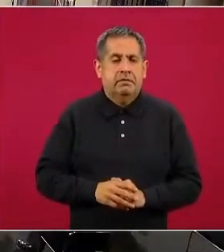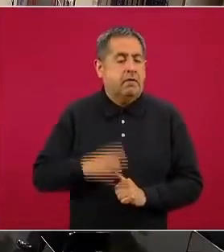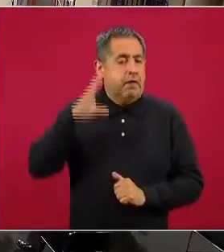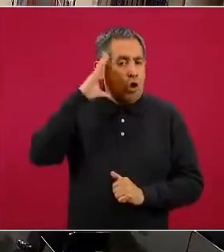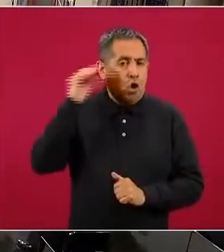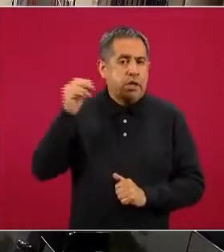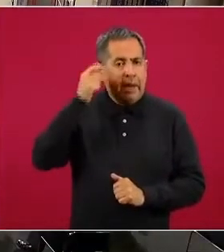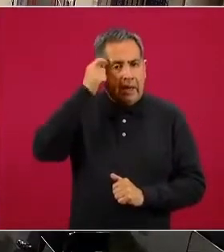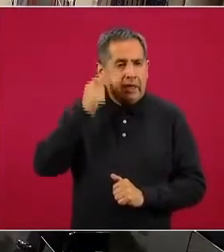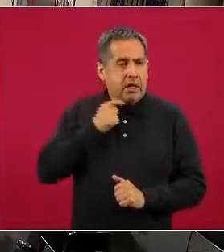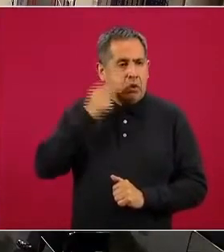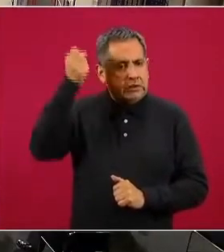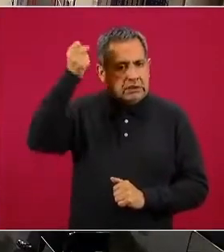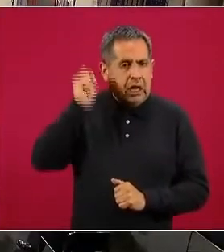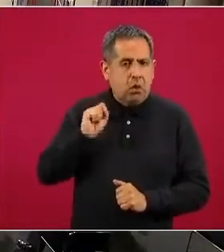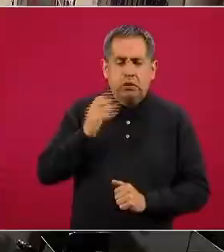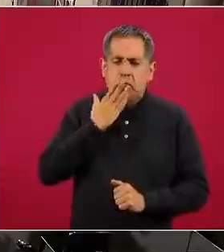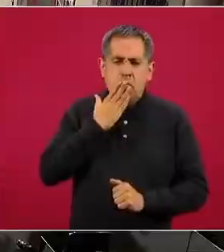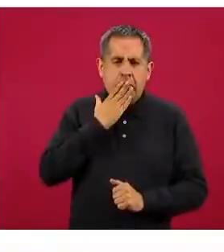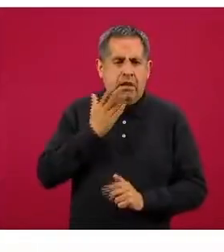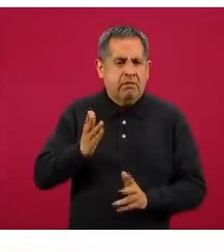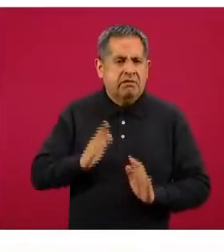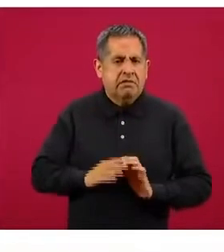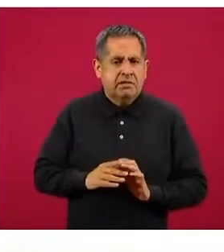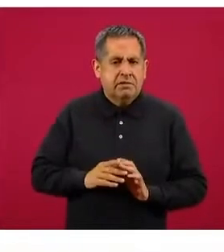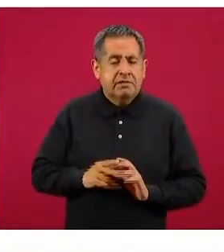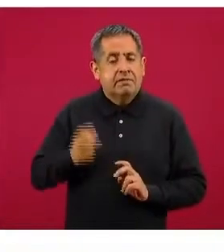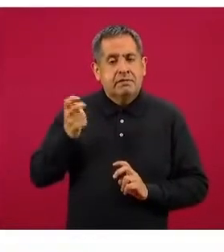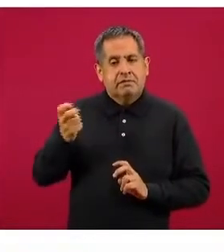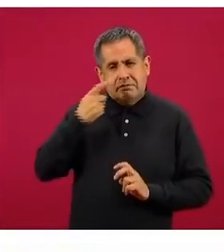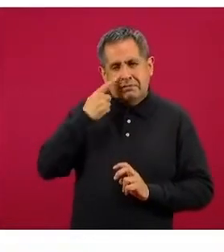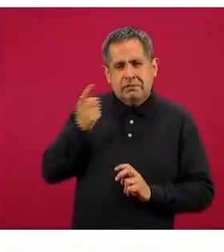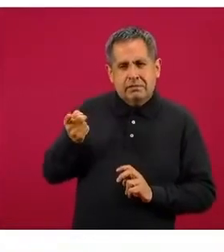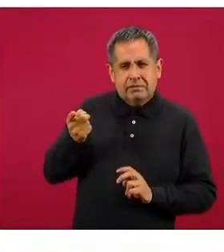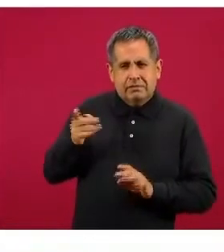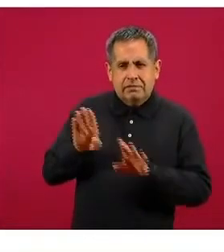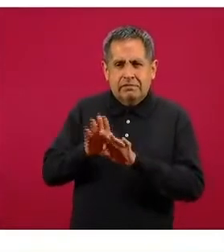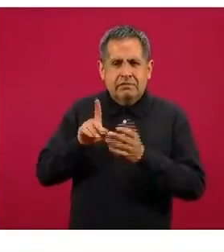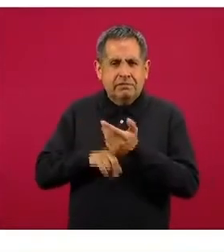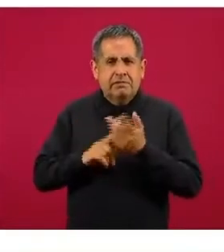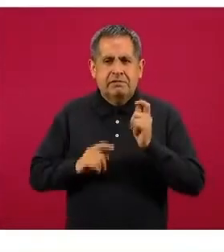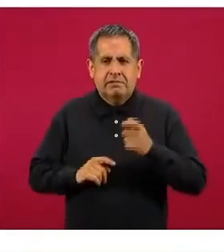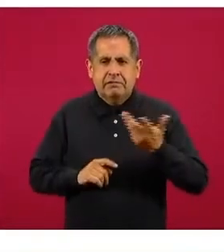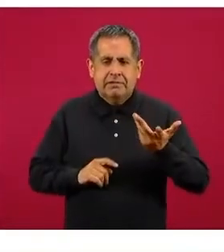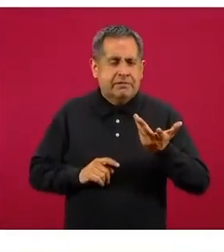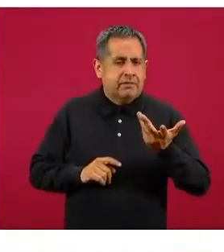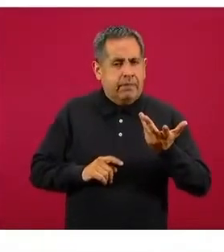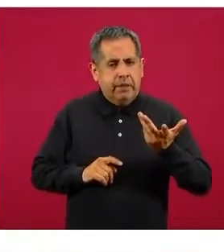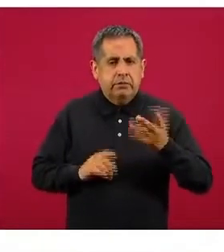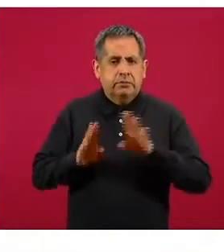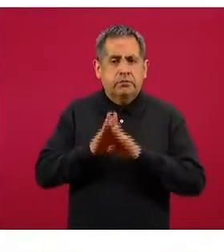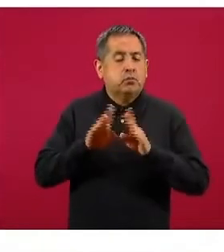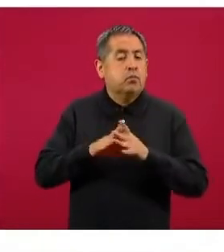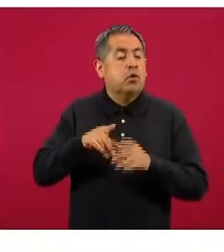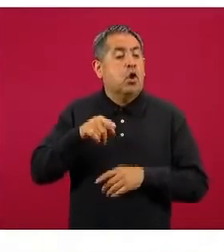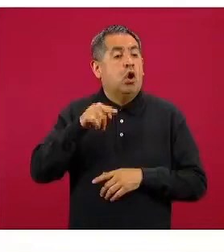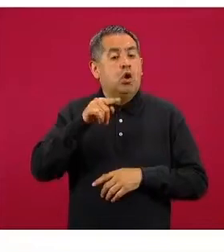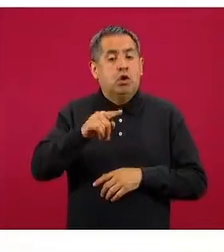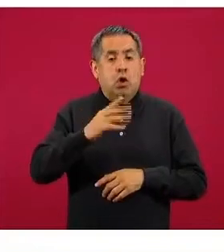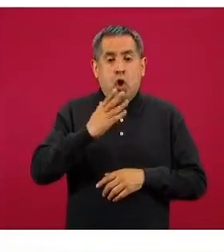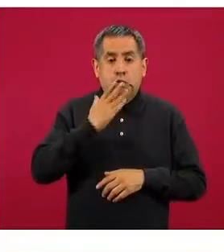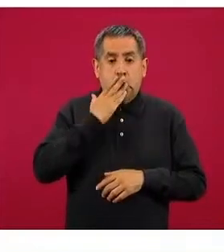Colima, Guerrero, Sinaloa y Sonora. Sobre todo aquí llama la atención cómo Sonora al final en estos